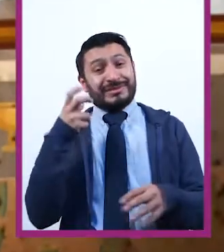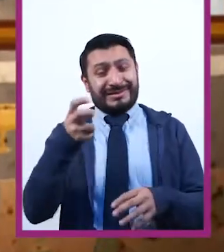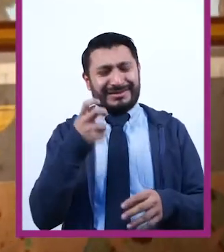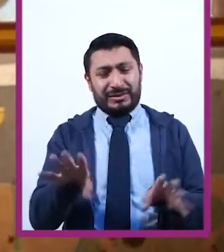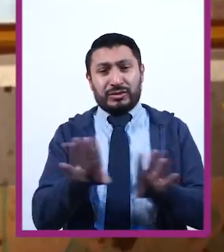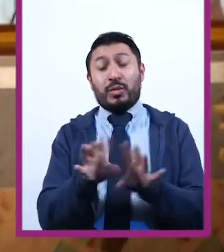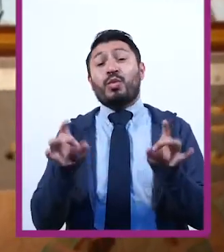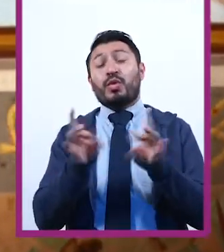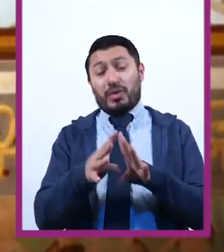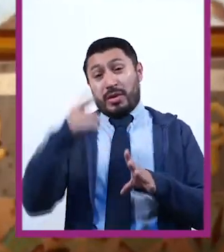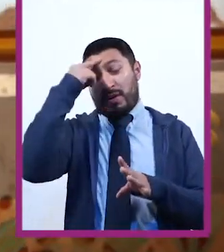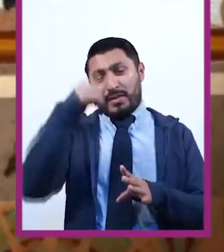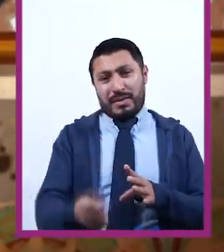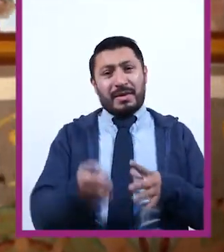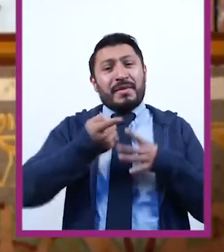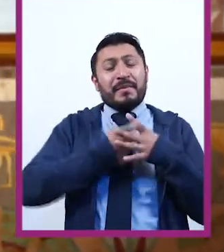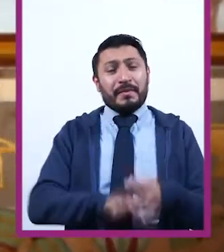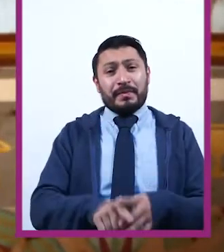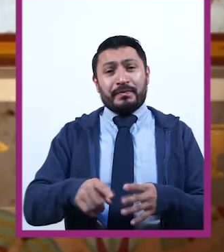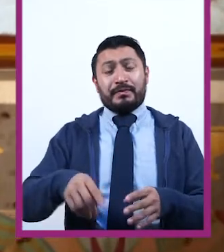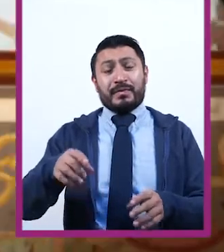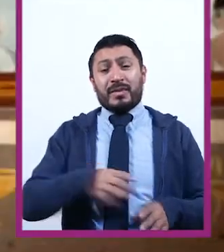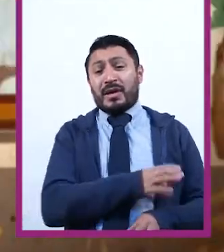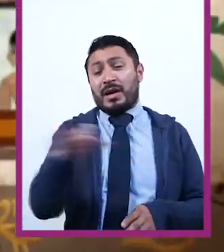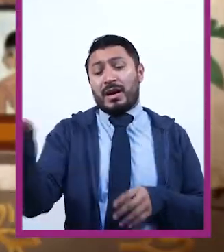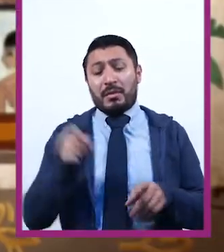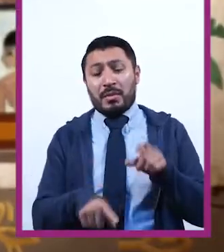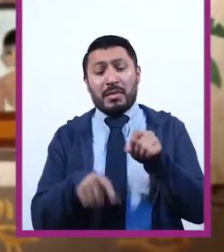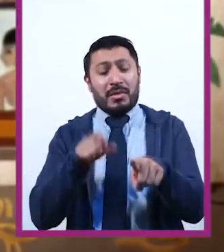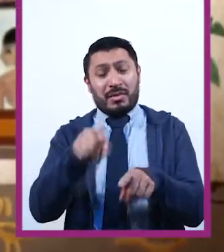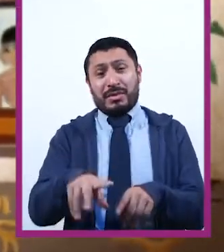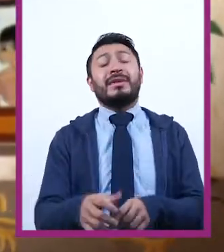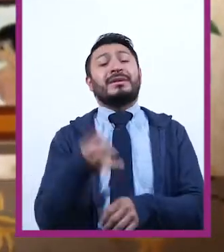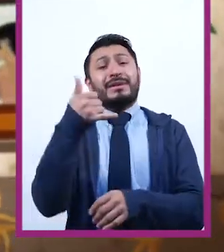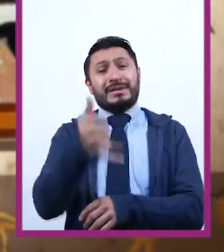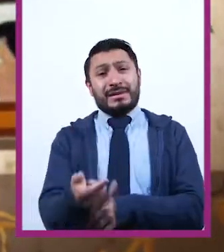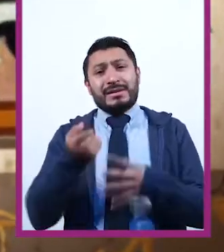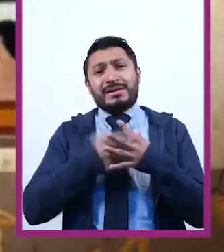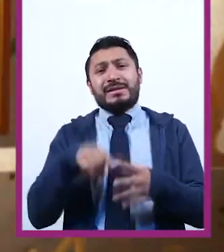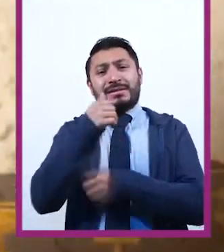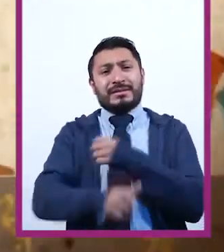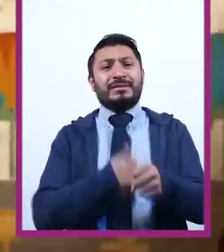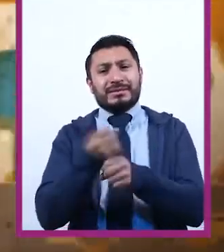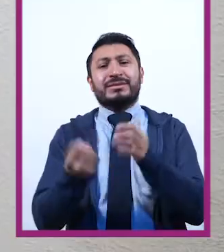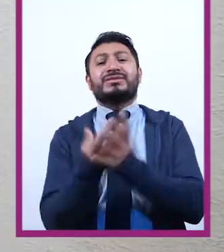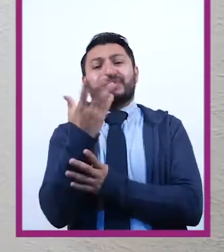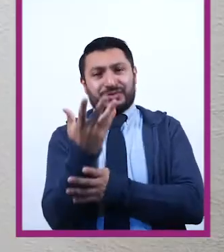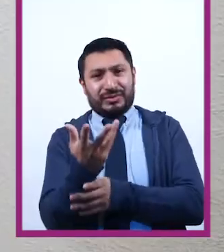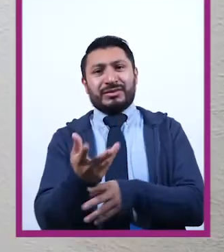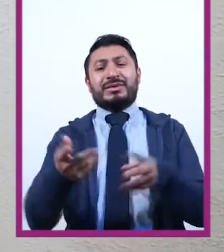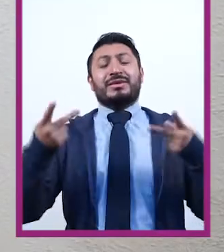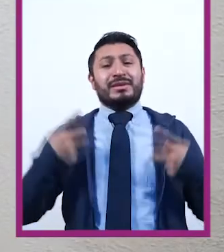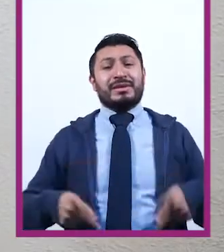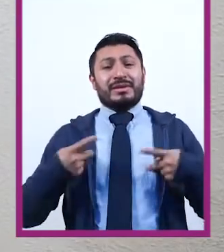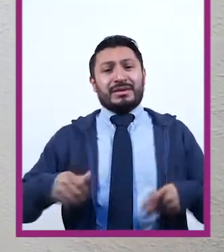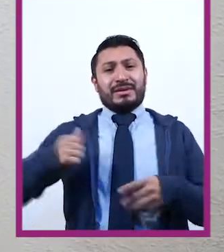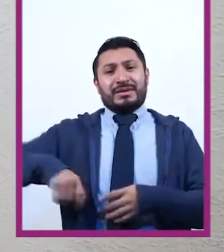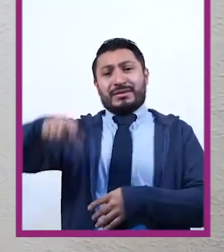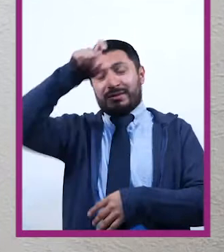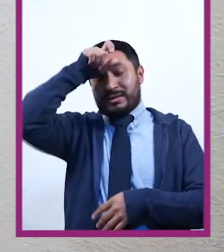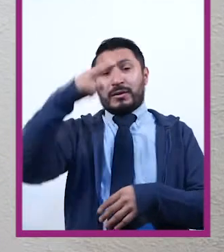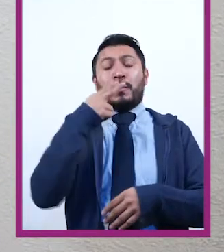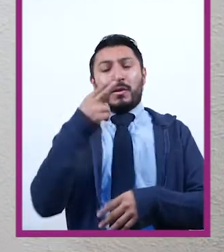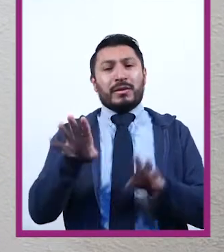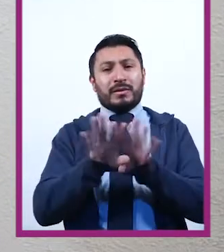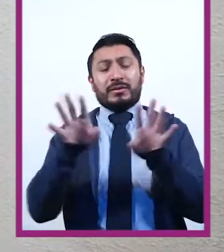este suceso fue el indicador para iniciar sus cosechas y, por lo tanto, iniciar su año nuevo. Los indicios de que los